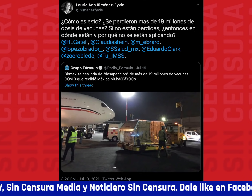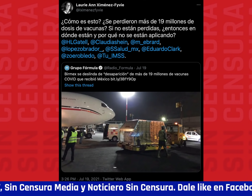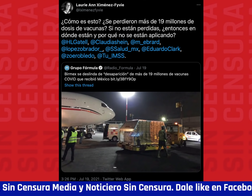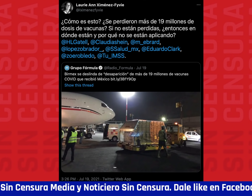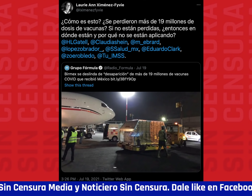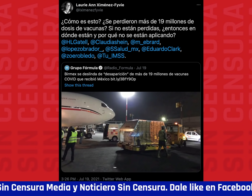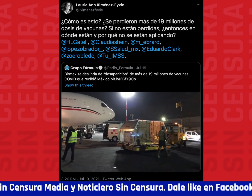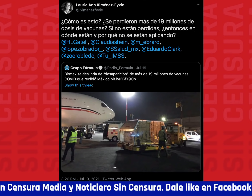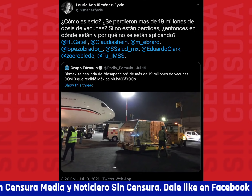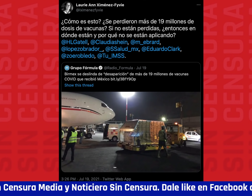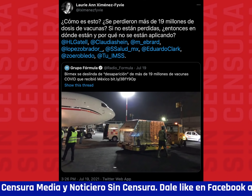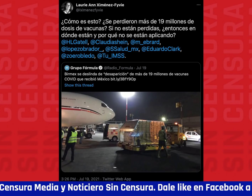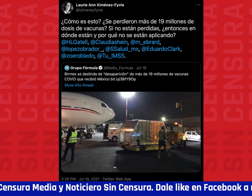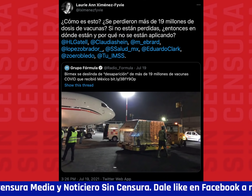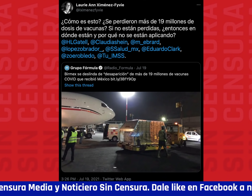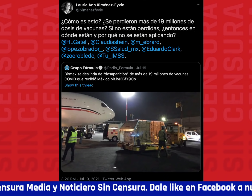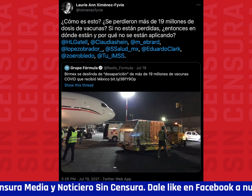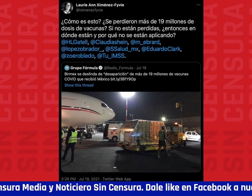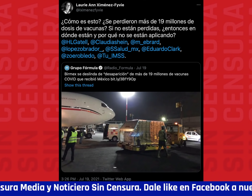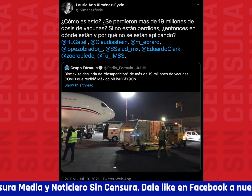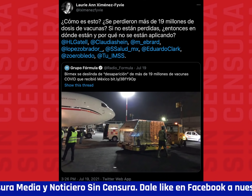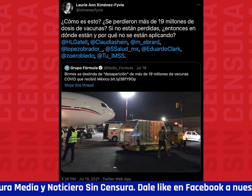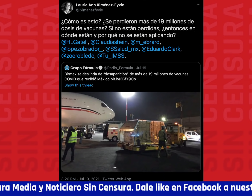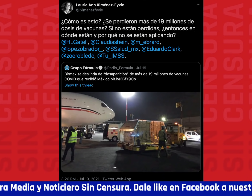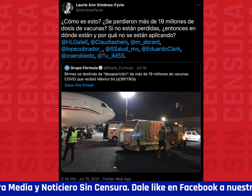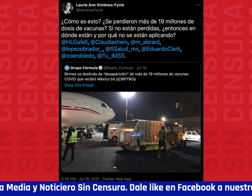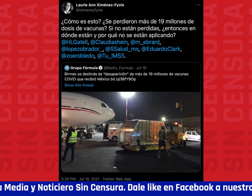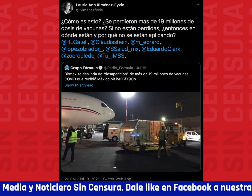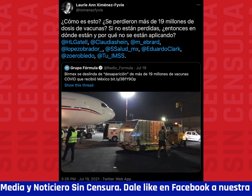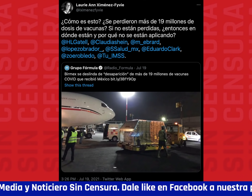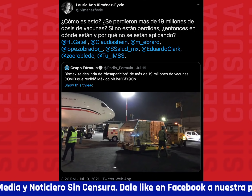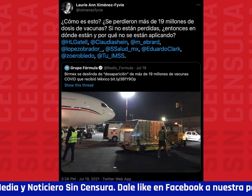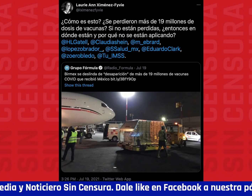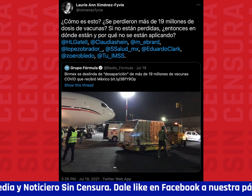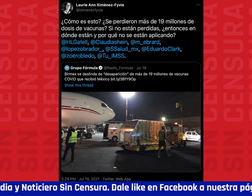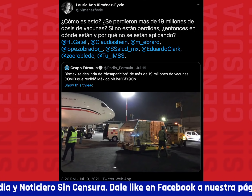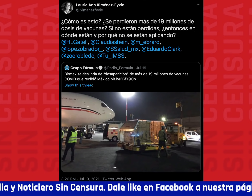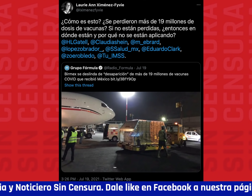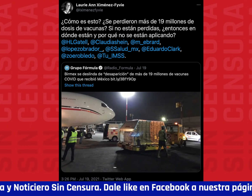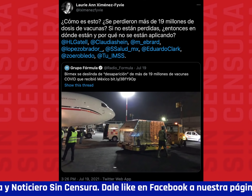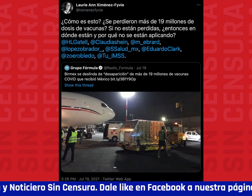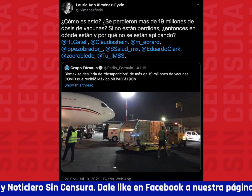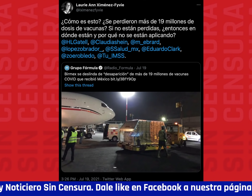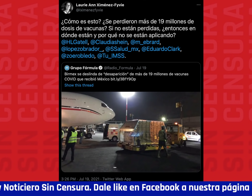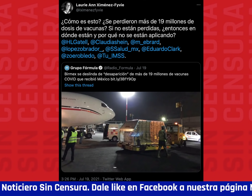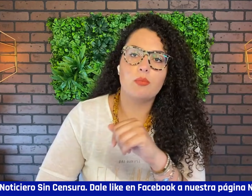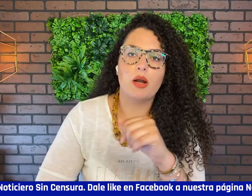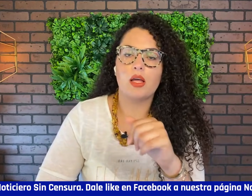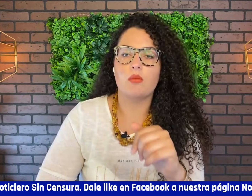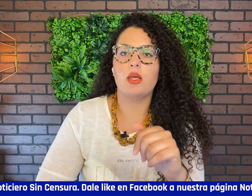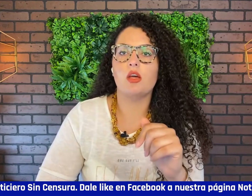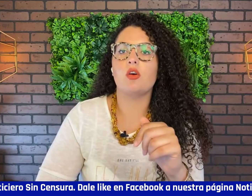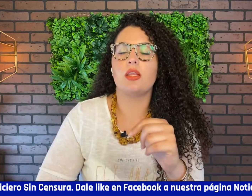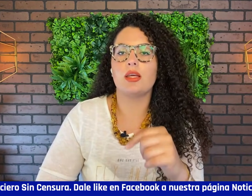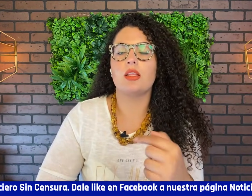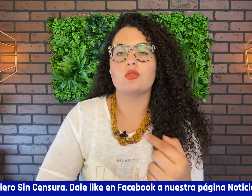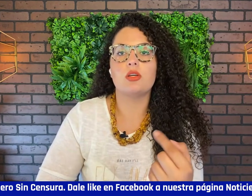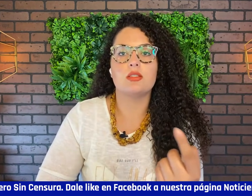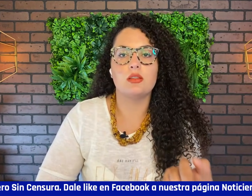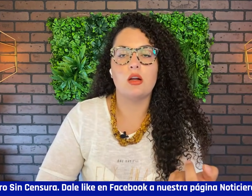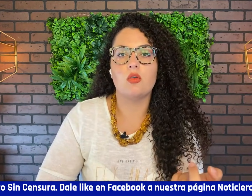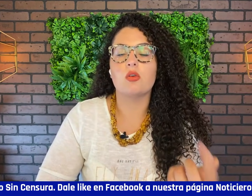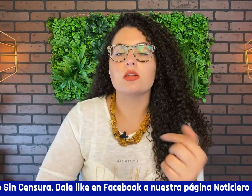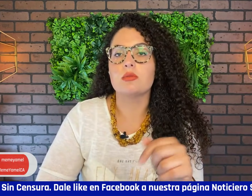Hay varios temas. Uno, creo que todos sabemos que hay gente que no se ha querido vacunar. Eso no es una condicionante para que México deje